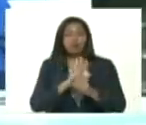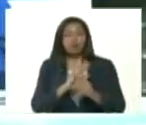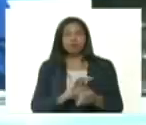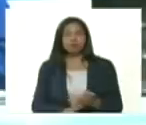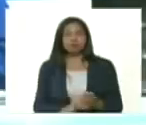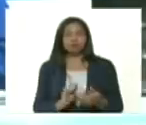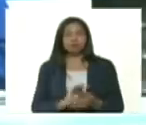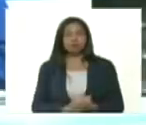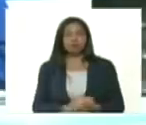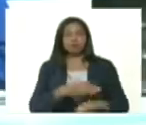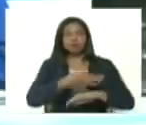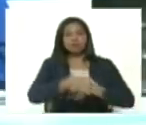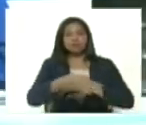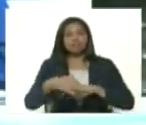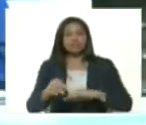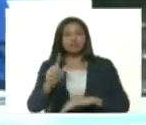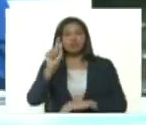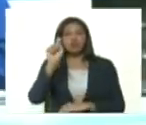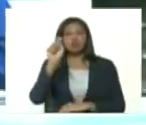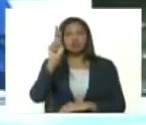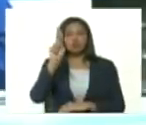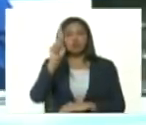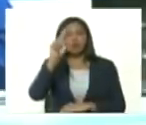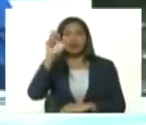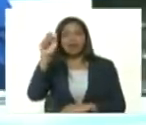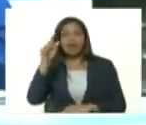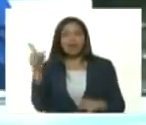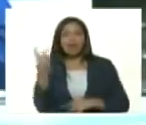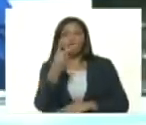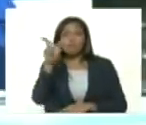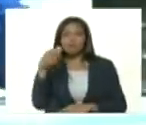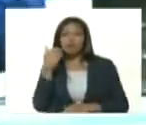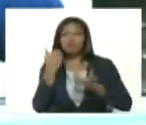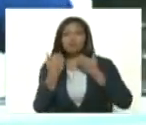en el municipio Turén, los dos casos.